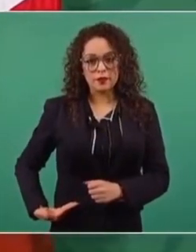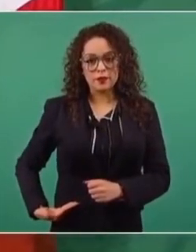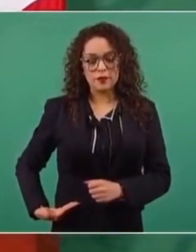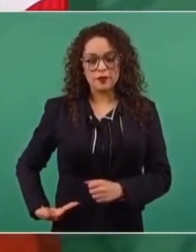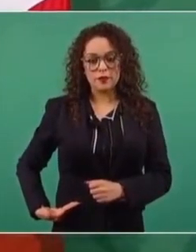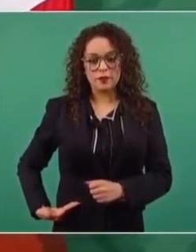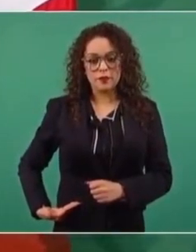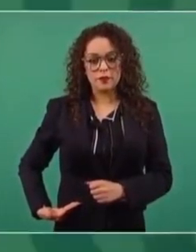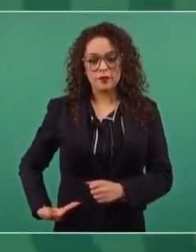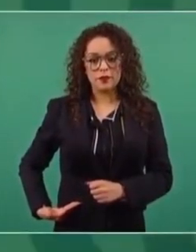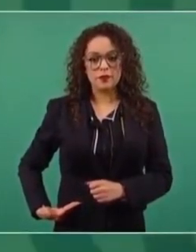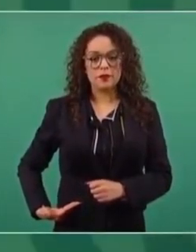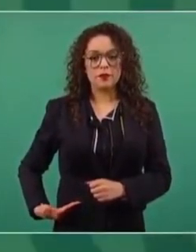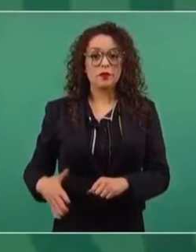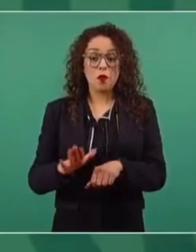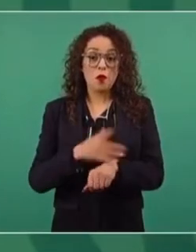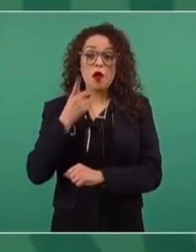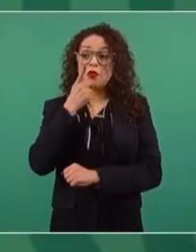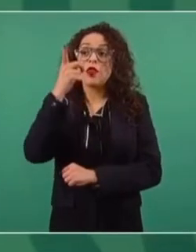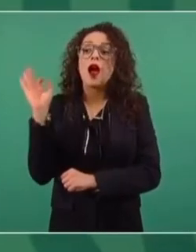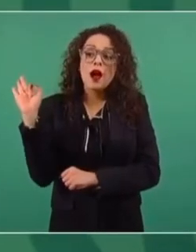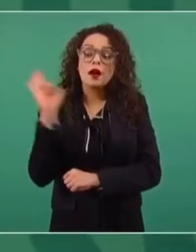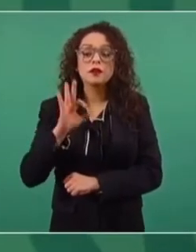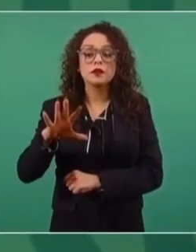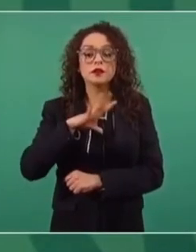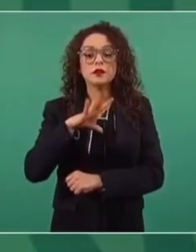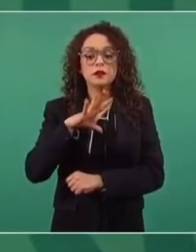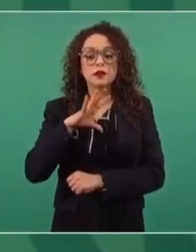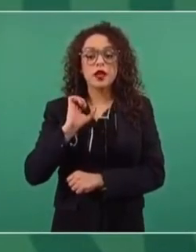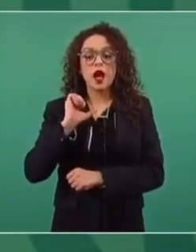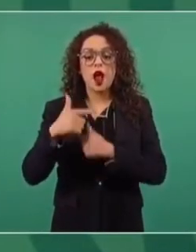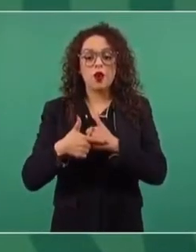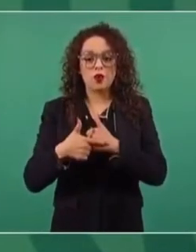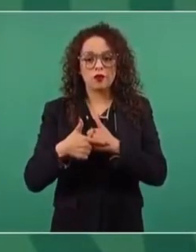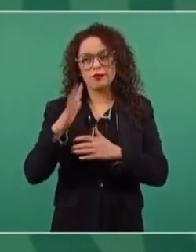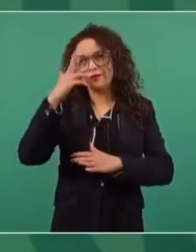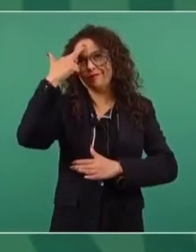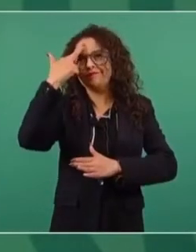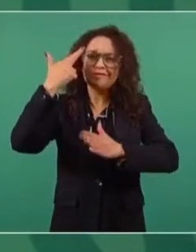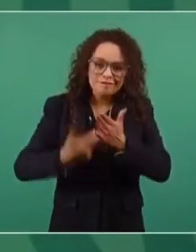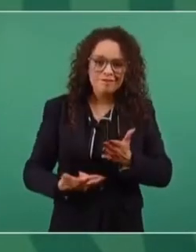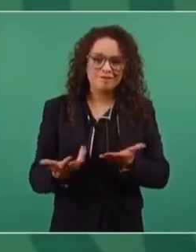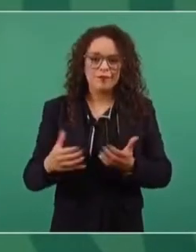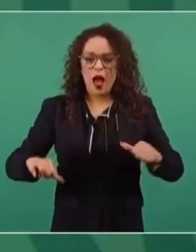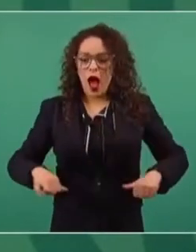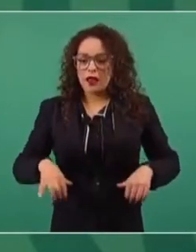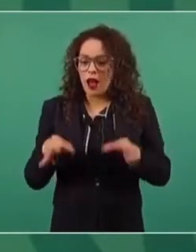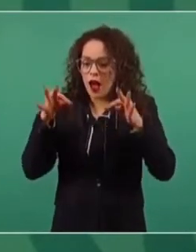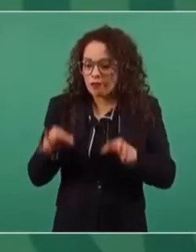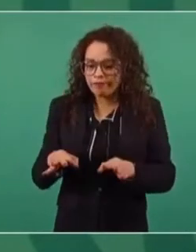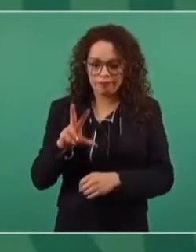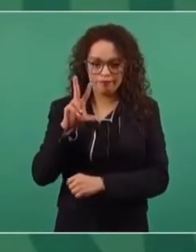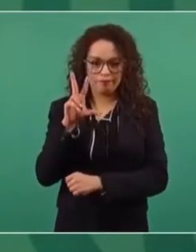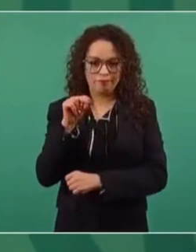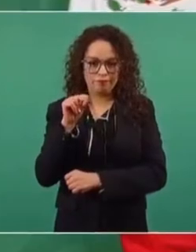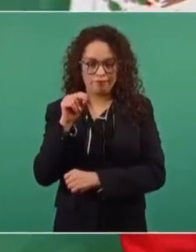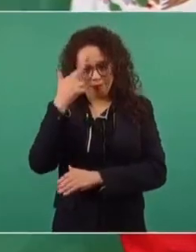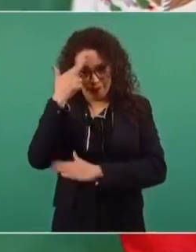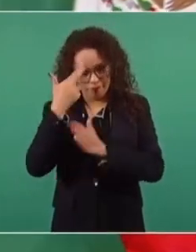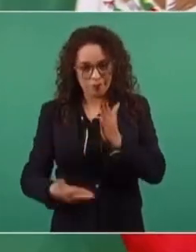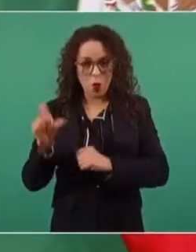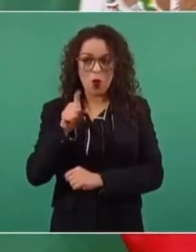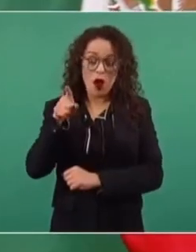por supuestos actos indebidos, vamos a decir, que se cometieron